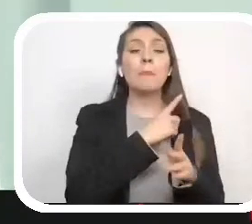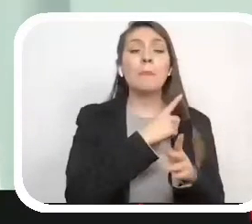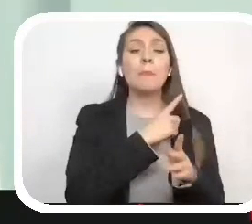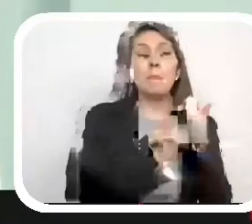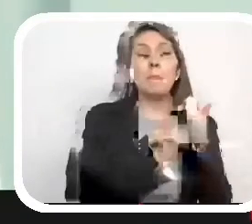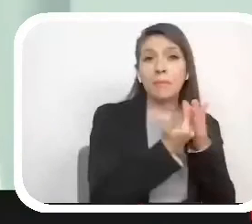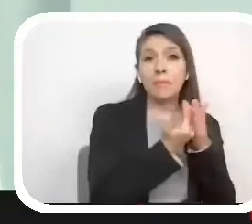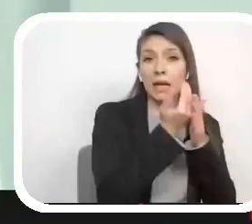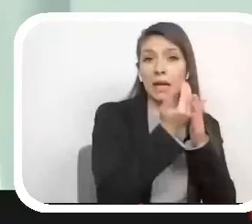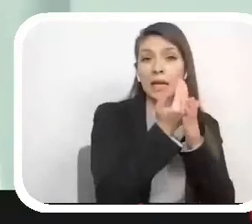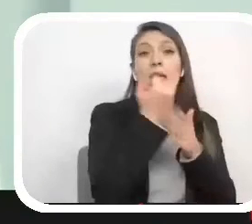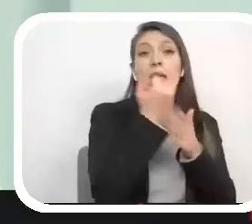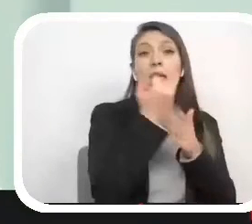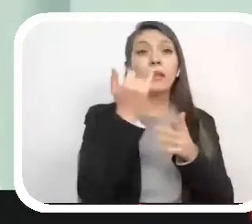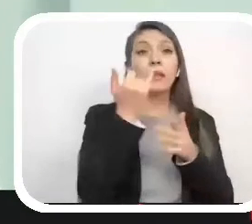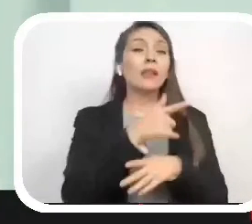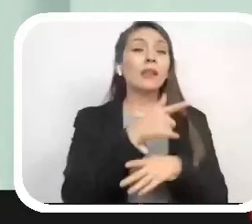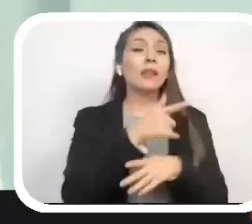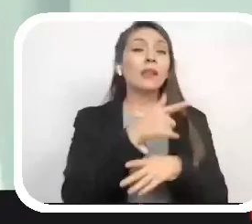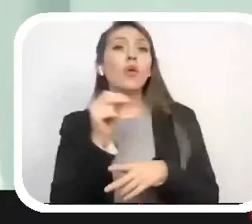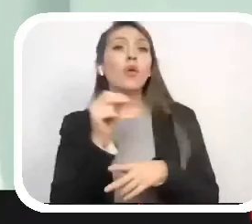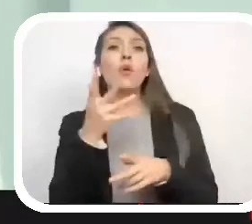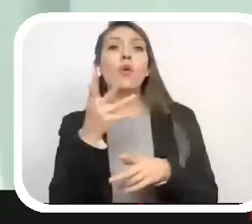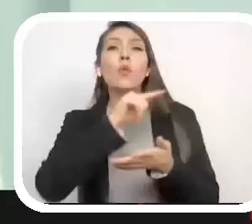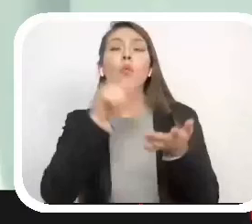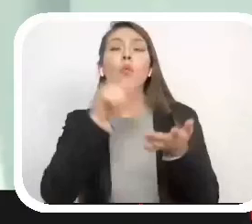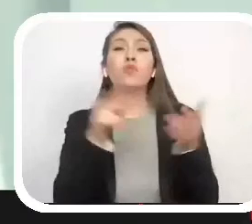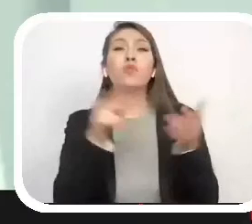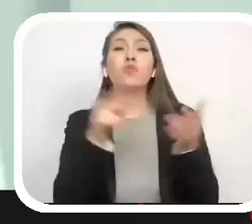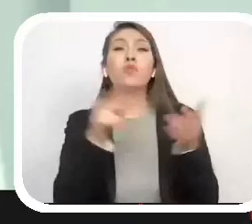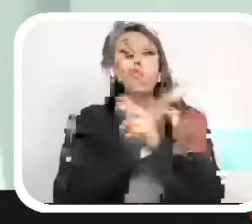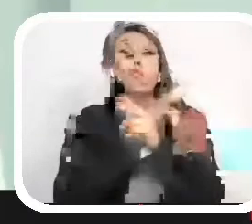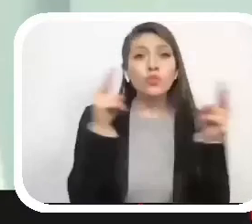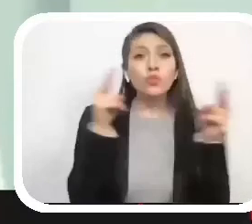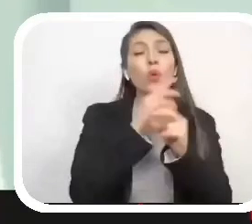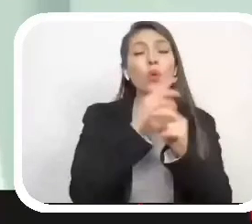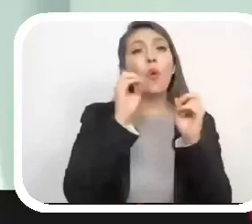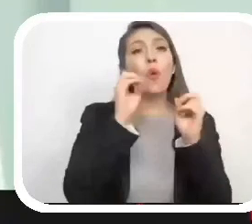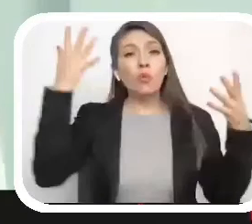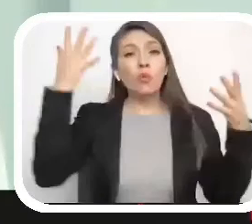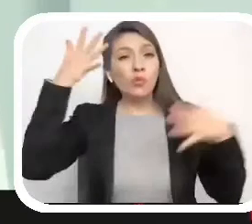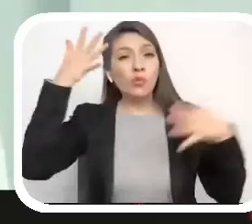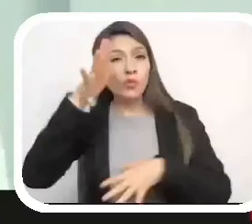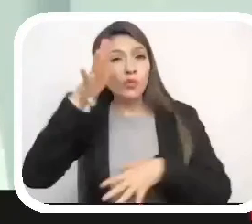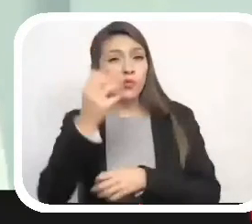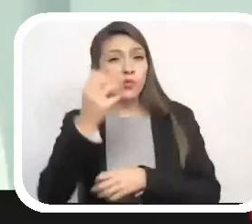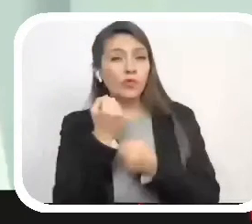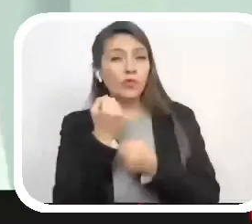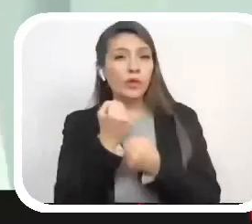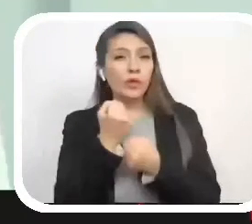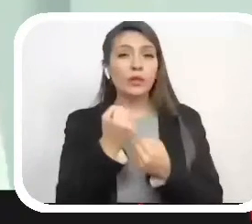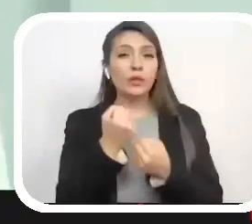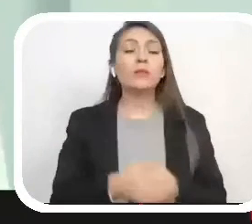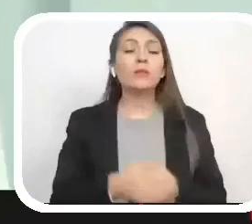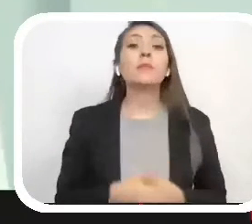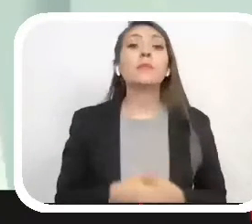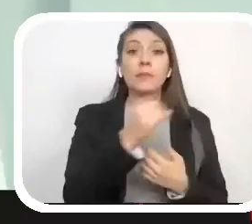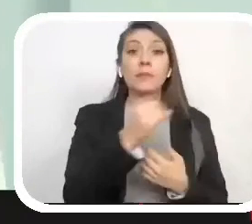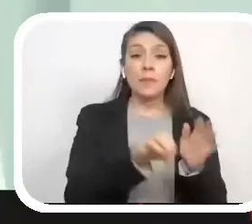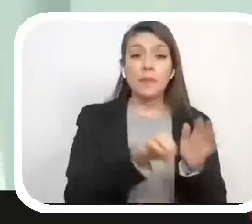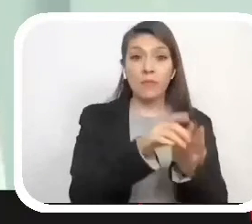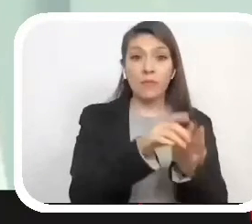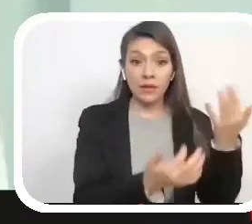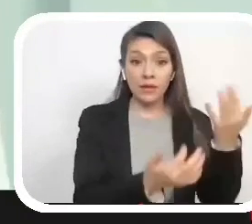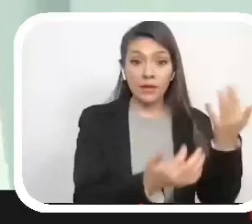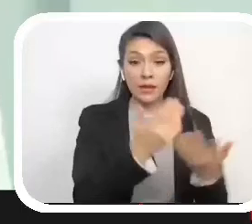ni sol muy fuerte, contar con brechas cortafuego, realizar la quema si se va a trabajar la tierra en los